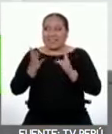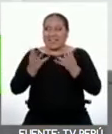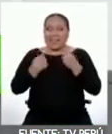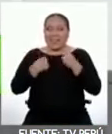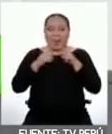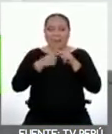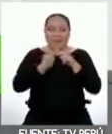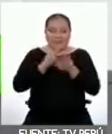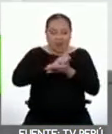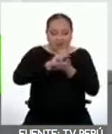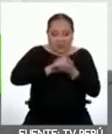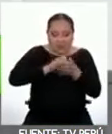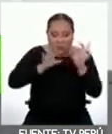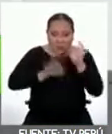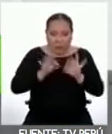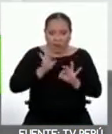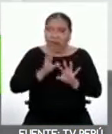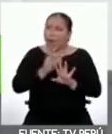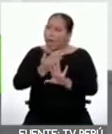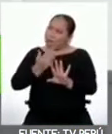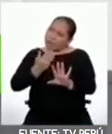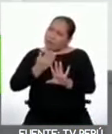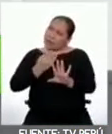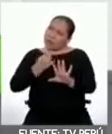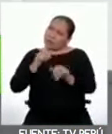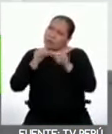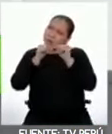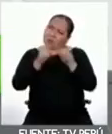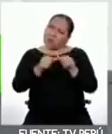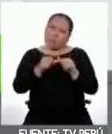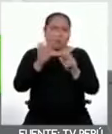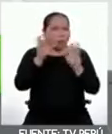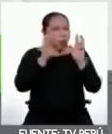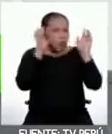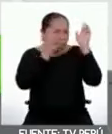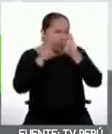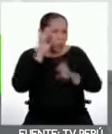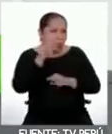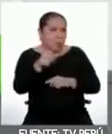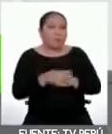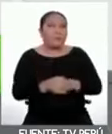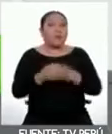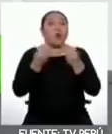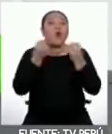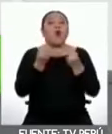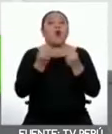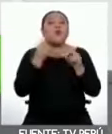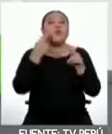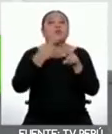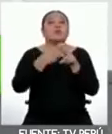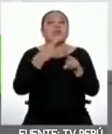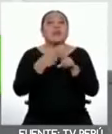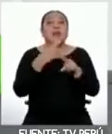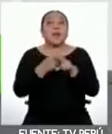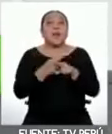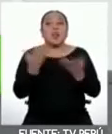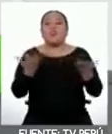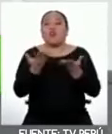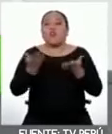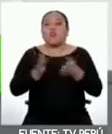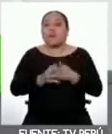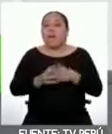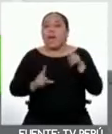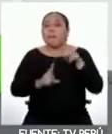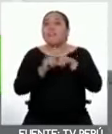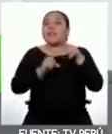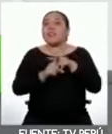libreto. Pero antes de continuar, tengo una duda para ustedes. ¿Cómo se llama y de dónde era el emperador